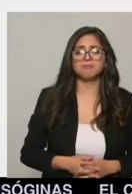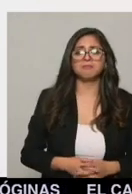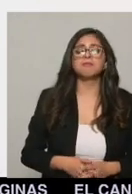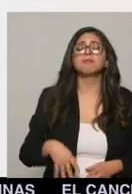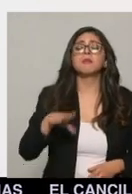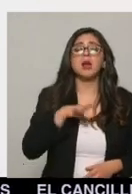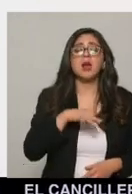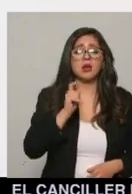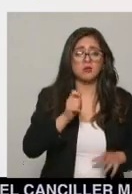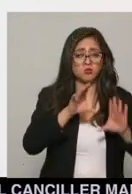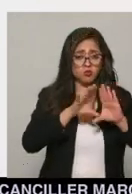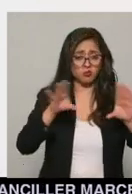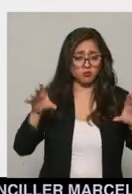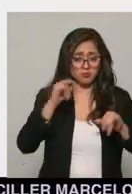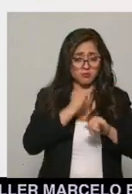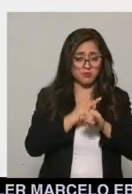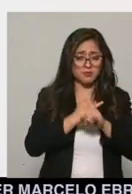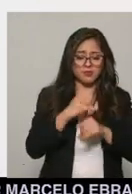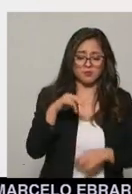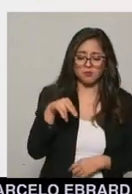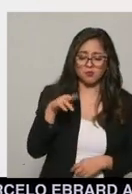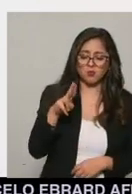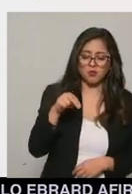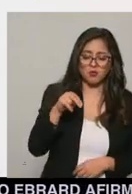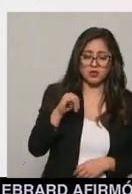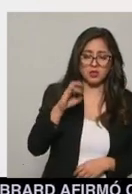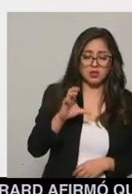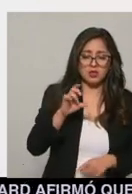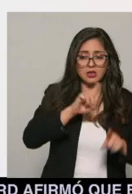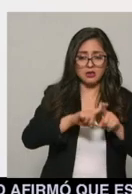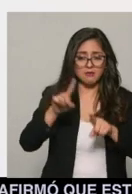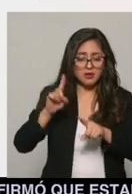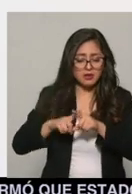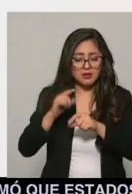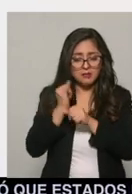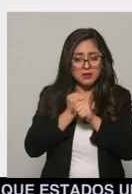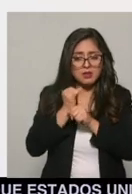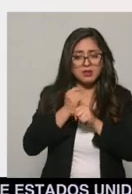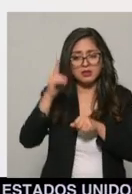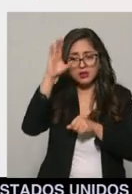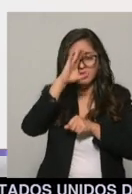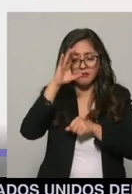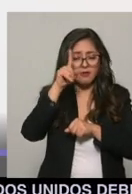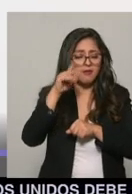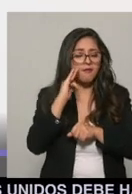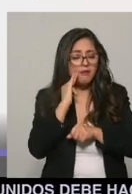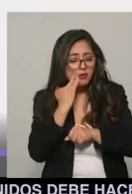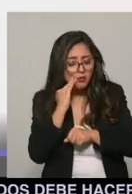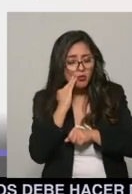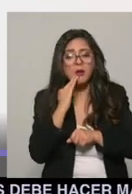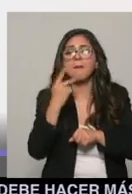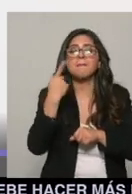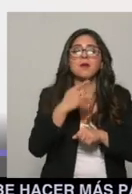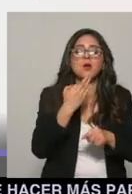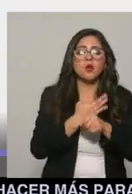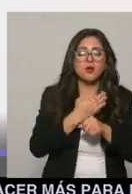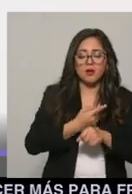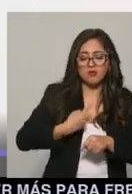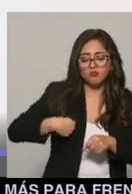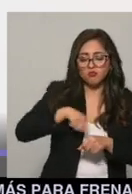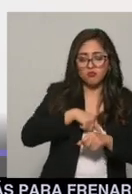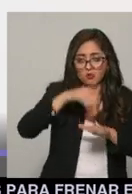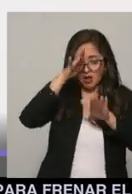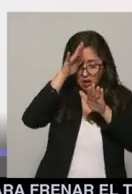pueden entrar a MUNIC o Muestra Nacional de Imágenes Científicas en Facebook. Y bueno, ahorita estamos en acuerdo de